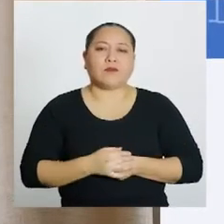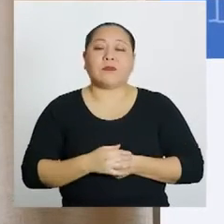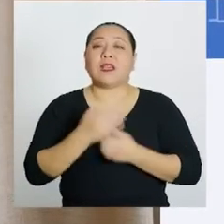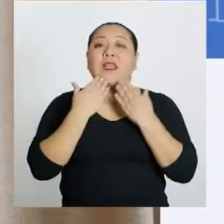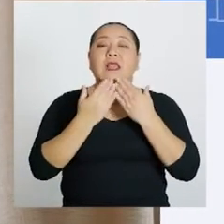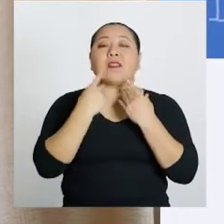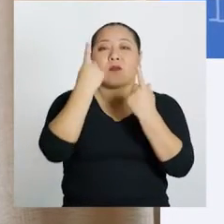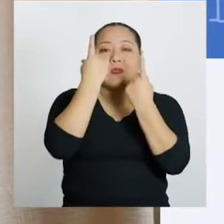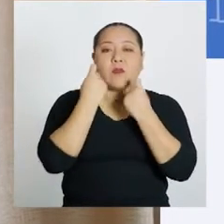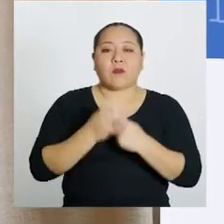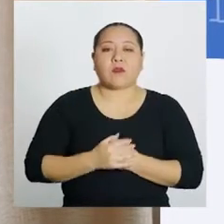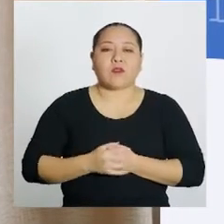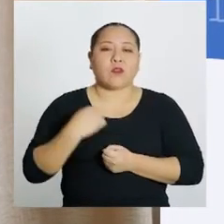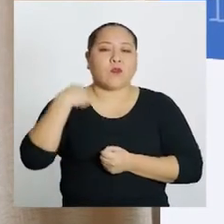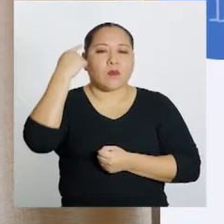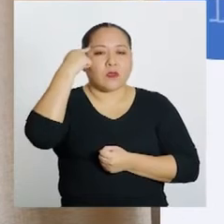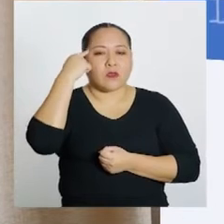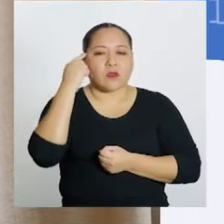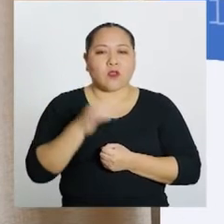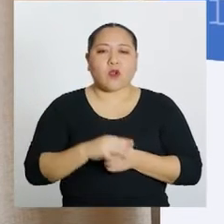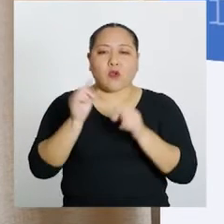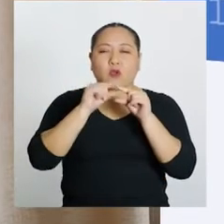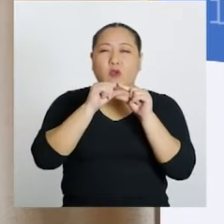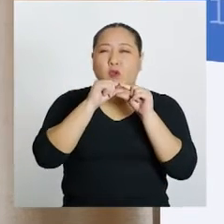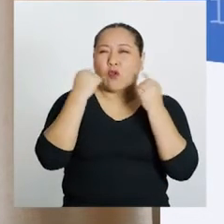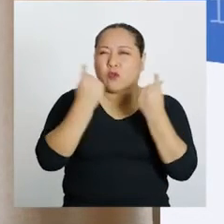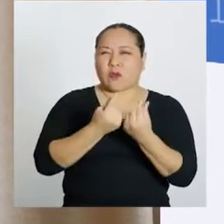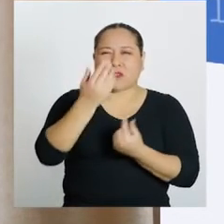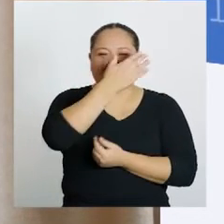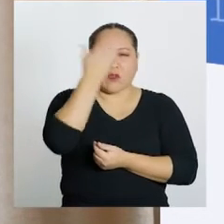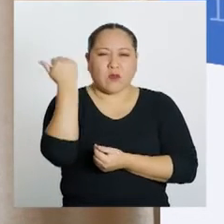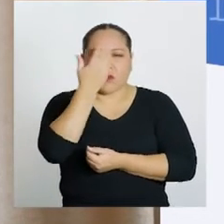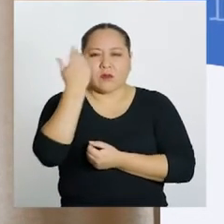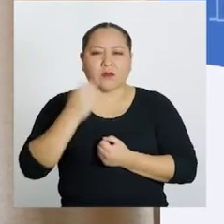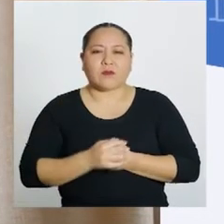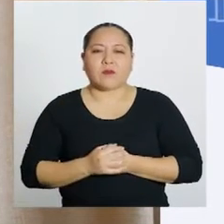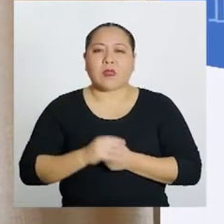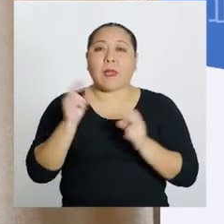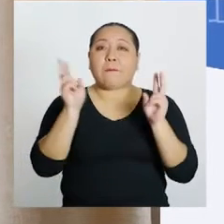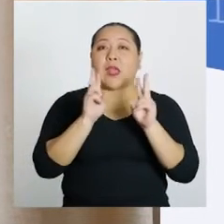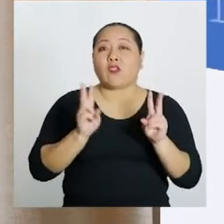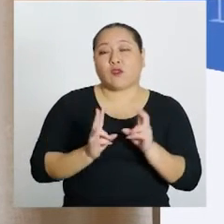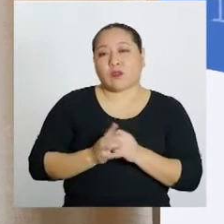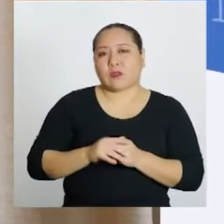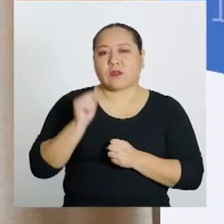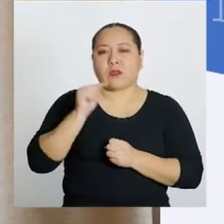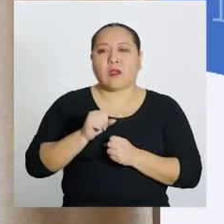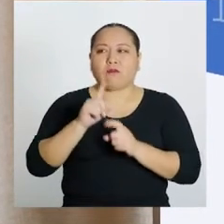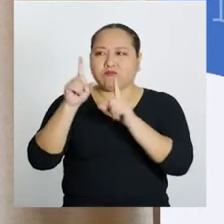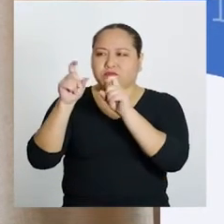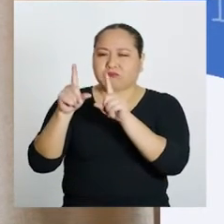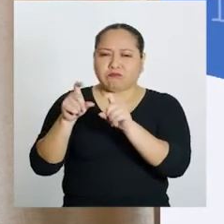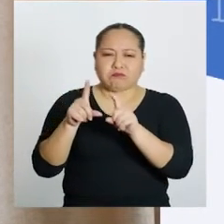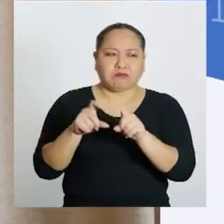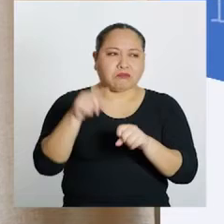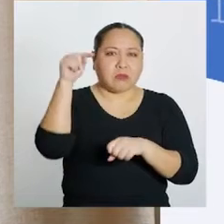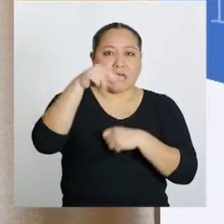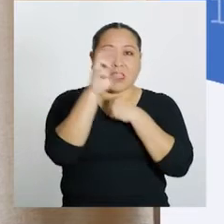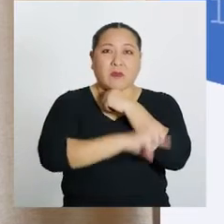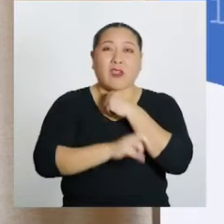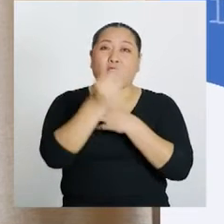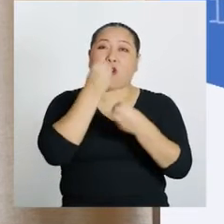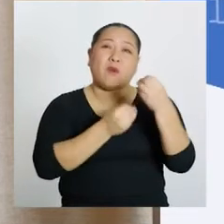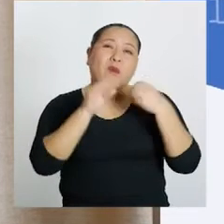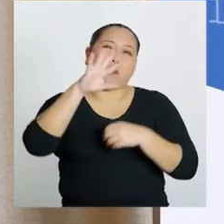por la pregunta. Diría que uno de los grupos más olvidados es el de las verduras. Según las últimas encuestas, en nuestro país el